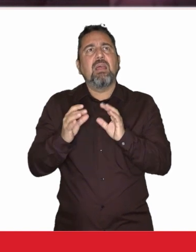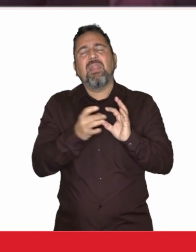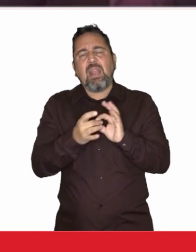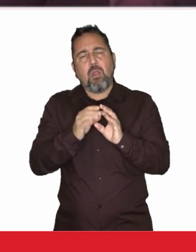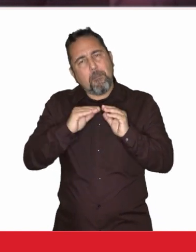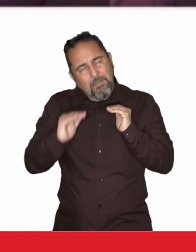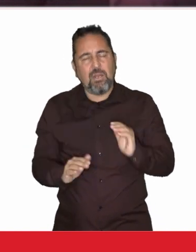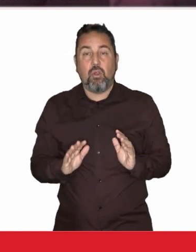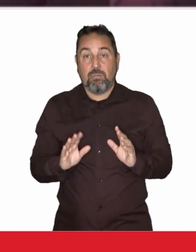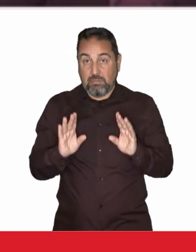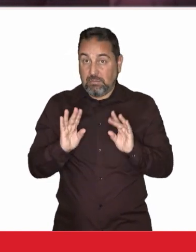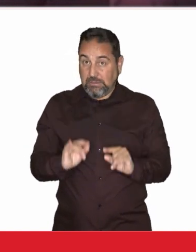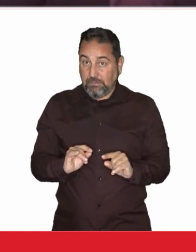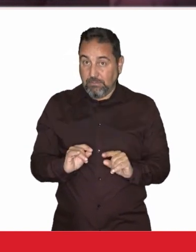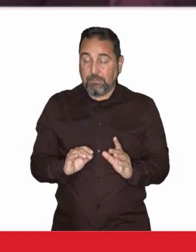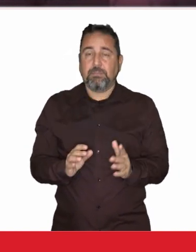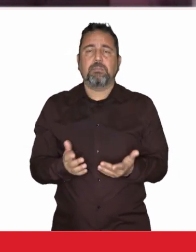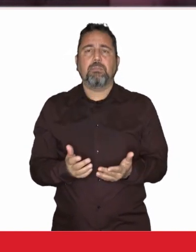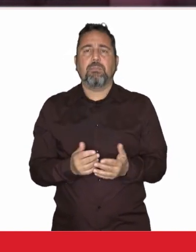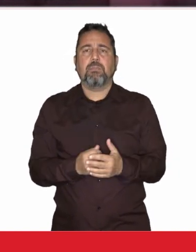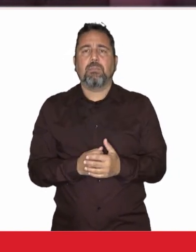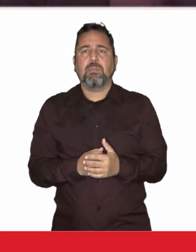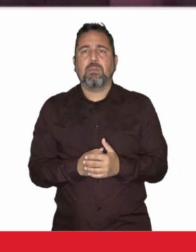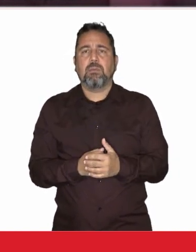menor. ¿Sí?